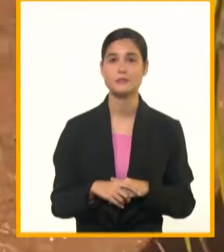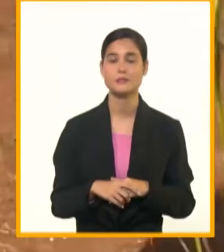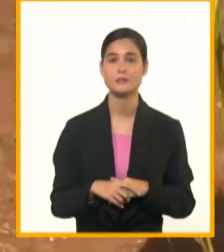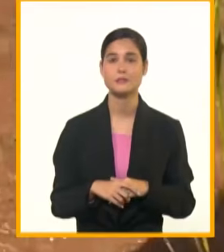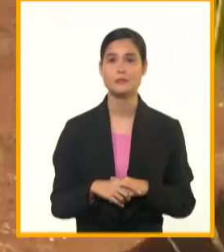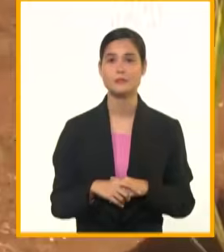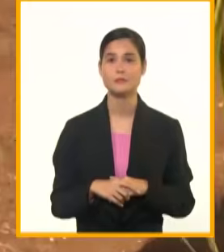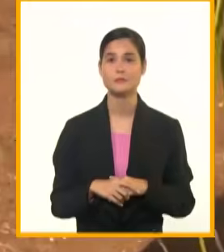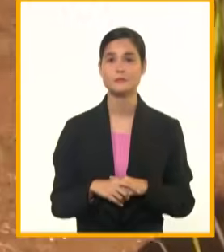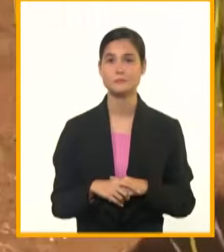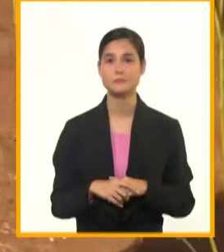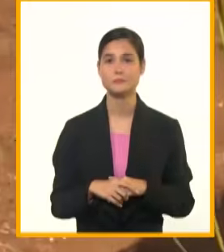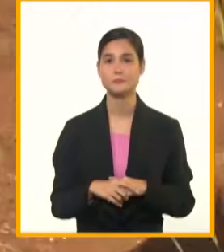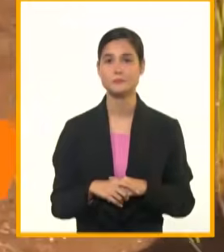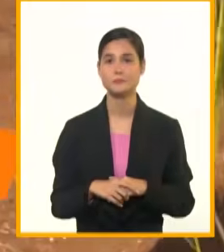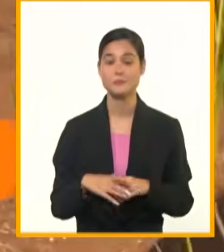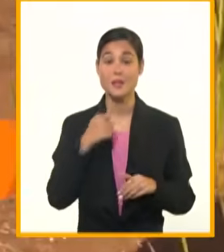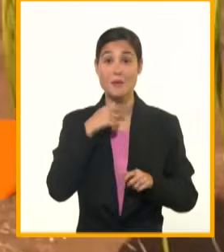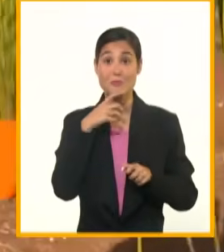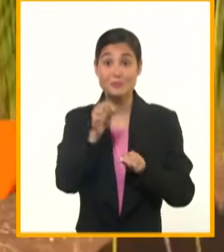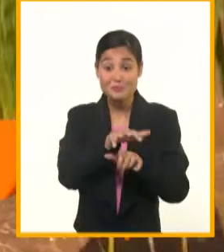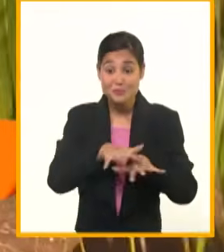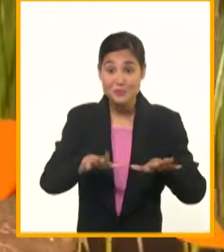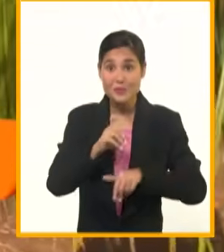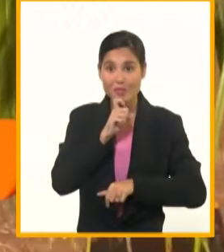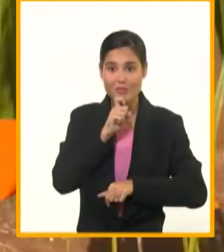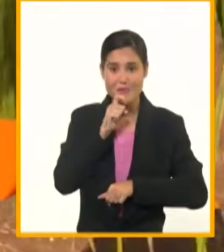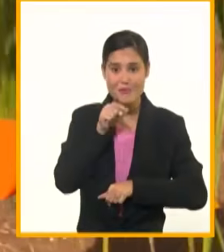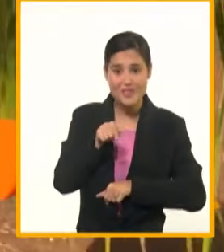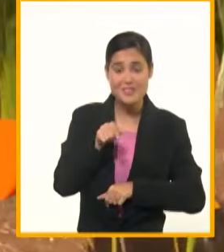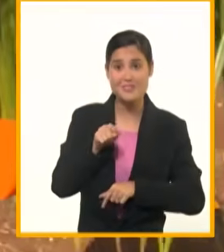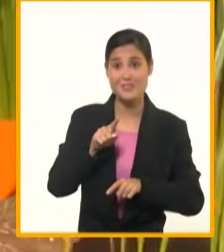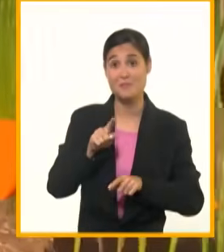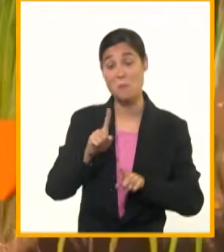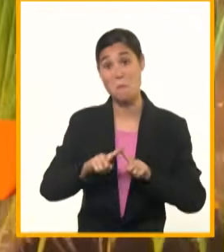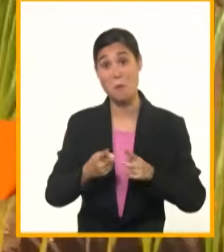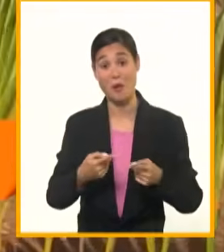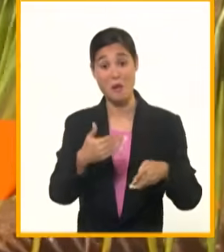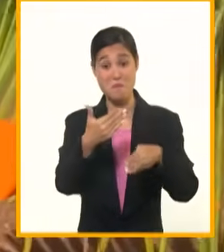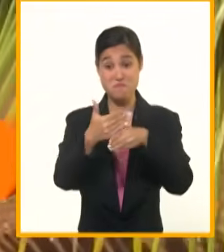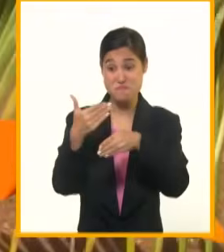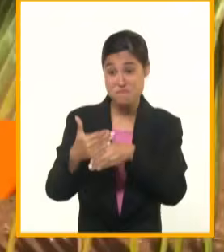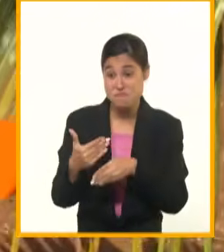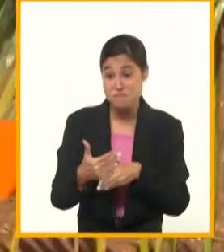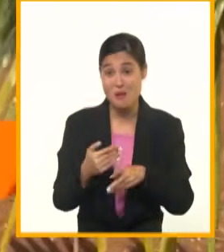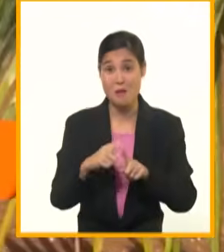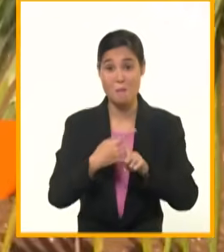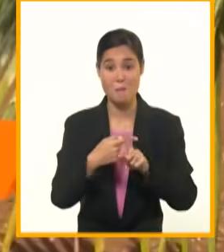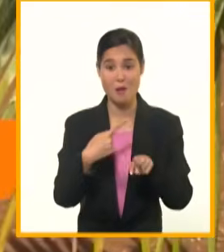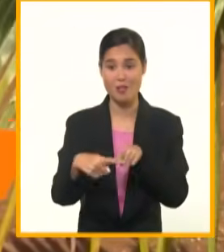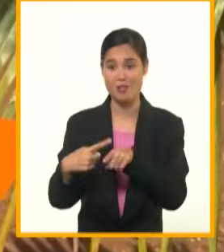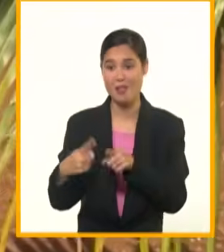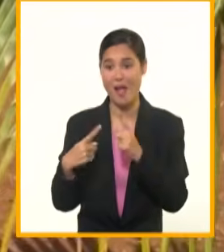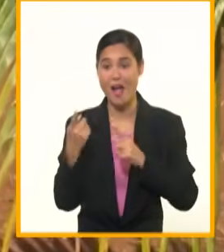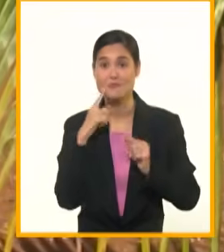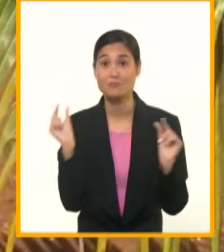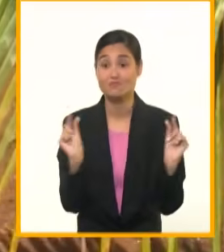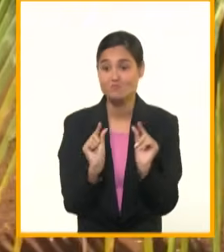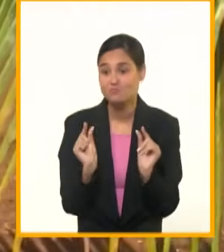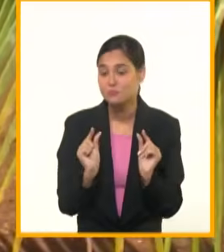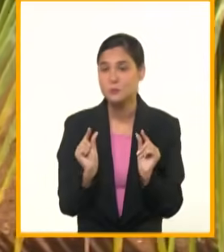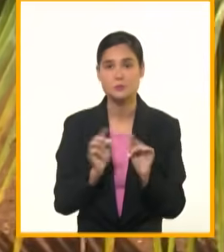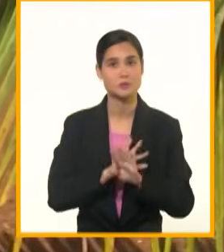En un contexto nacional complejo marcado por las limitaciones y la carencia de insumos para la producción de alimentos, en Mayabeque,